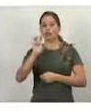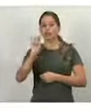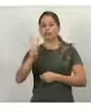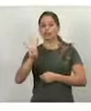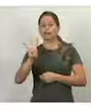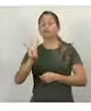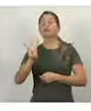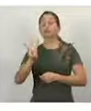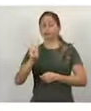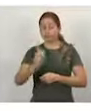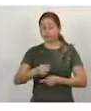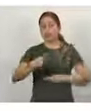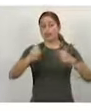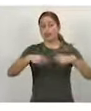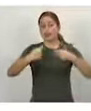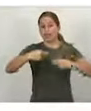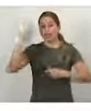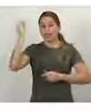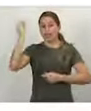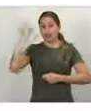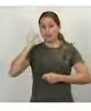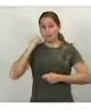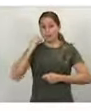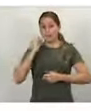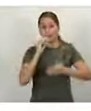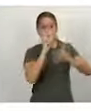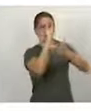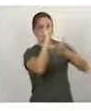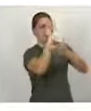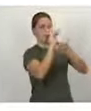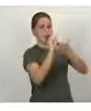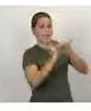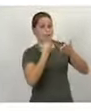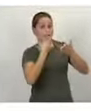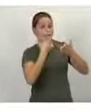1953 y debes saber ubicar correctamente